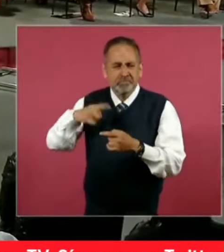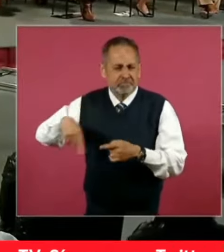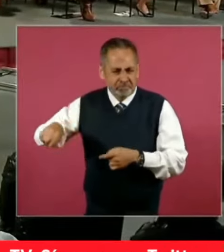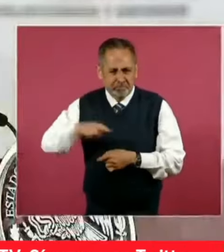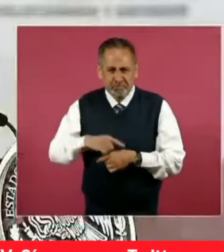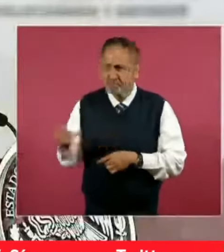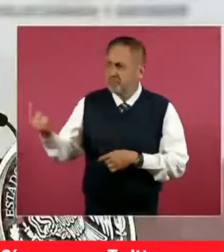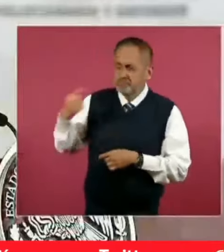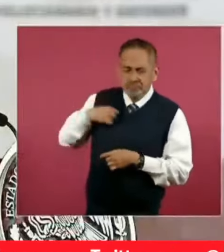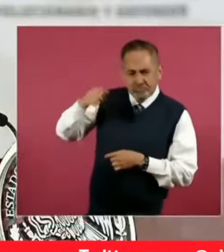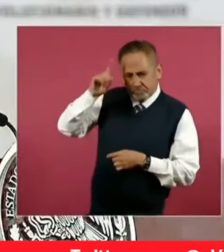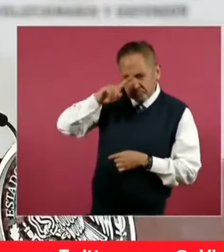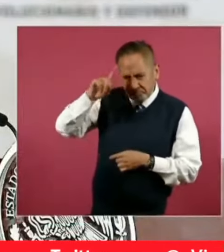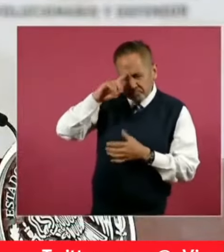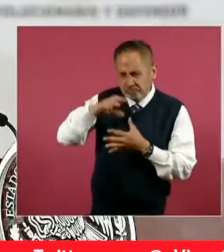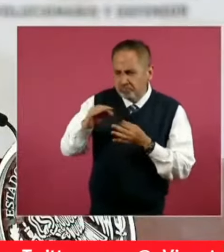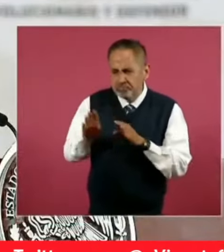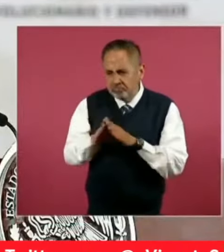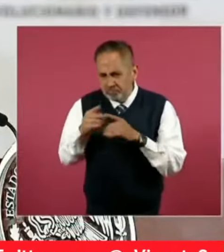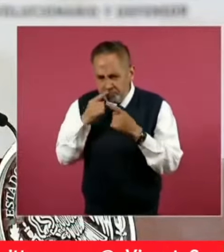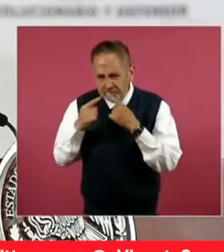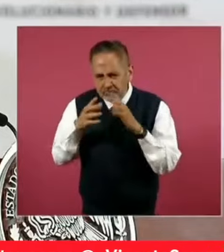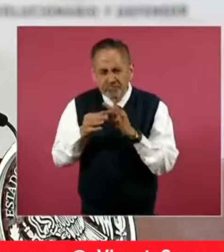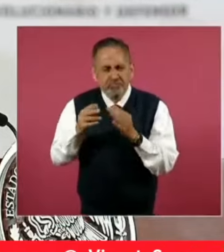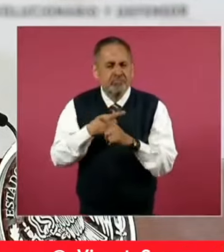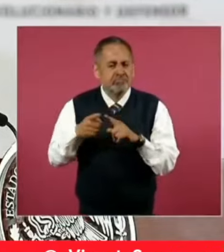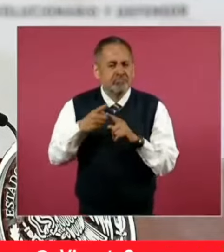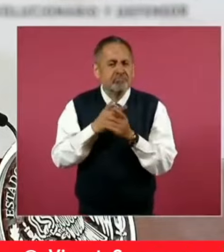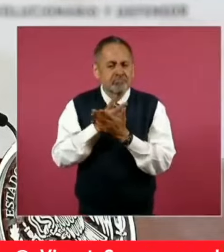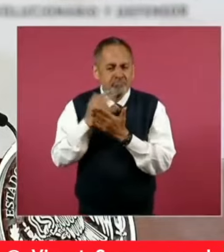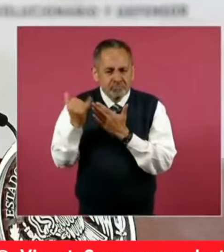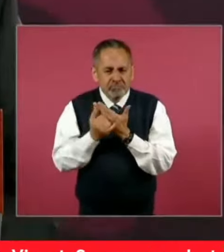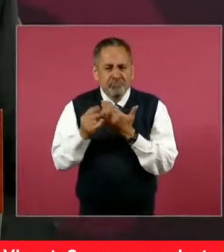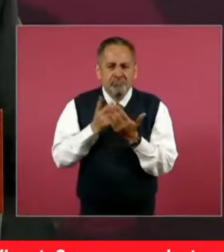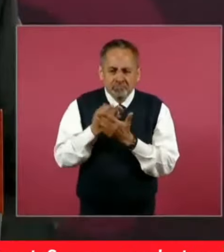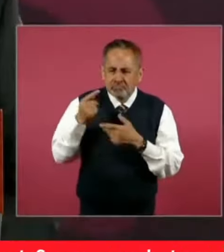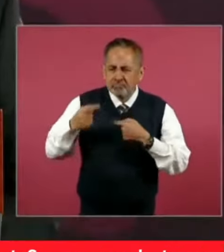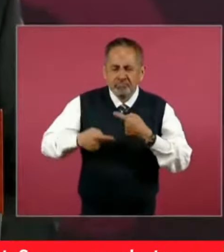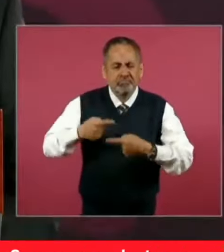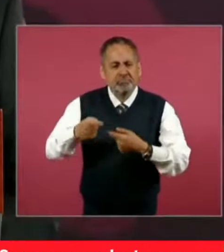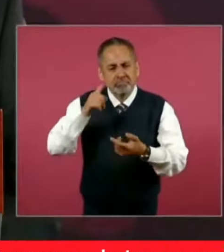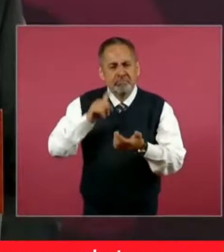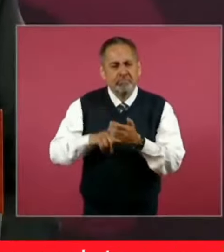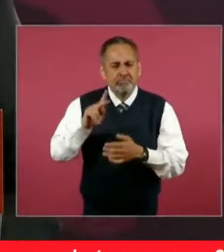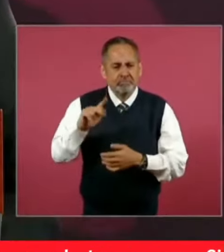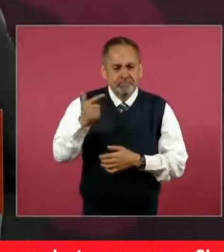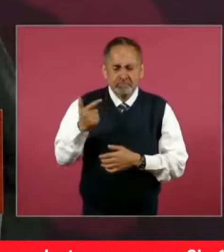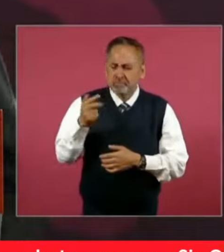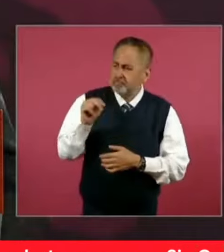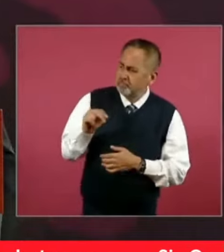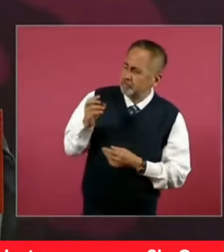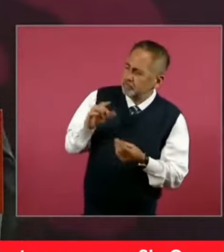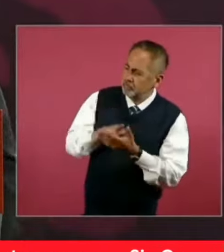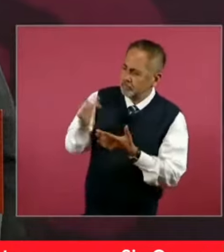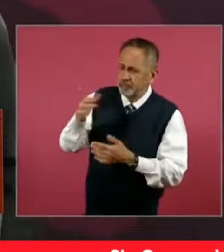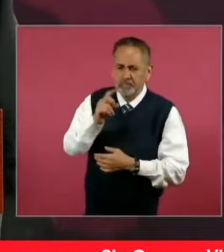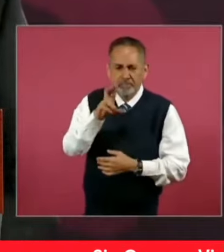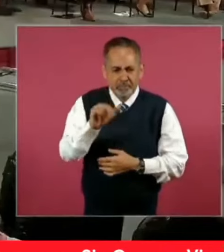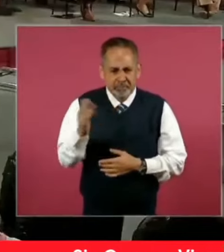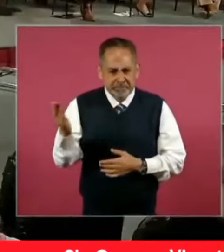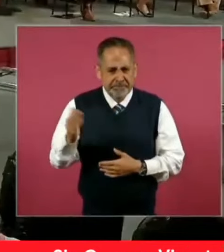guía y apoyo en el desarrollo de numerosos proyectos del AGN. Muchas gracias a la